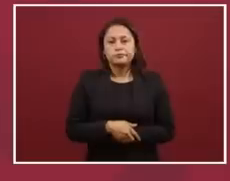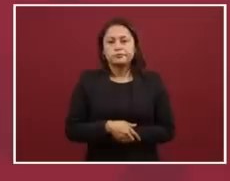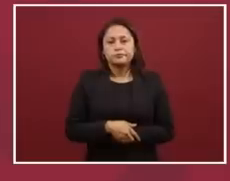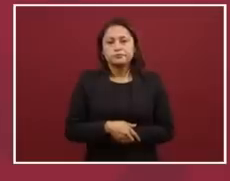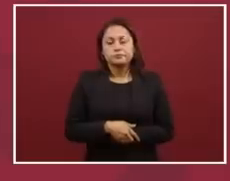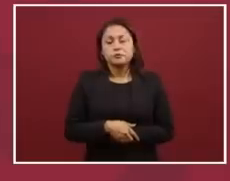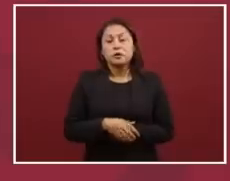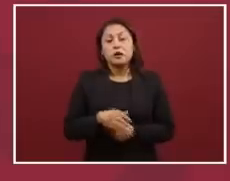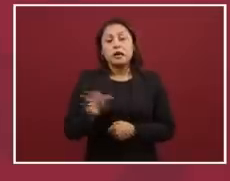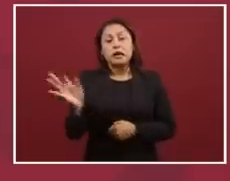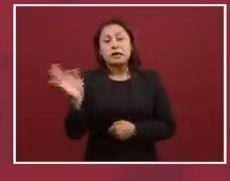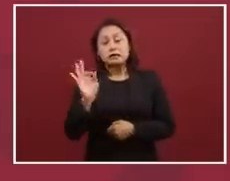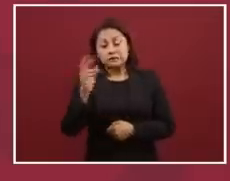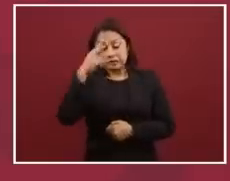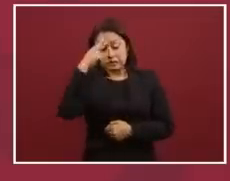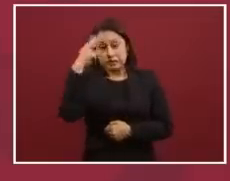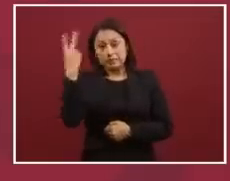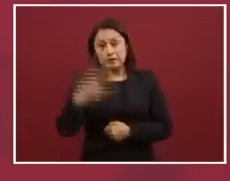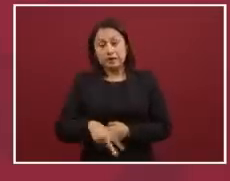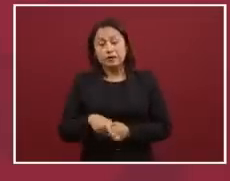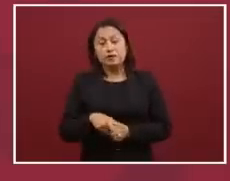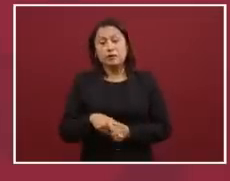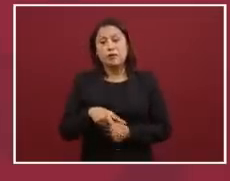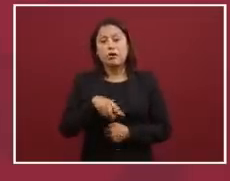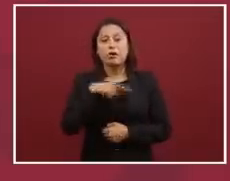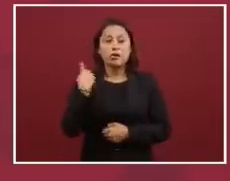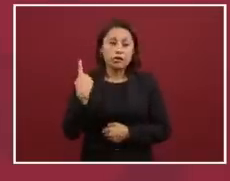perder, pero también podemos ganar.